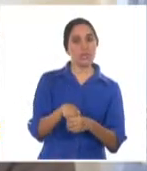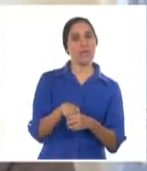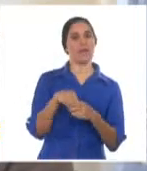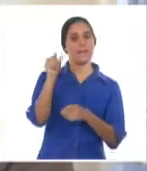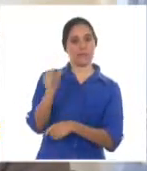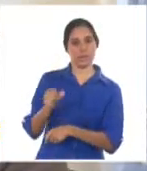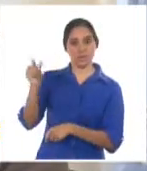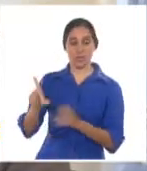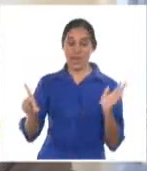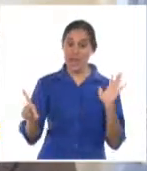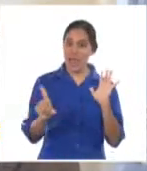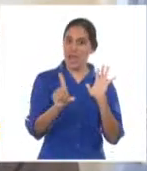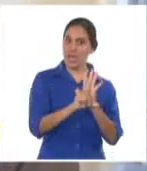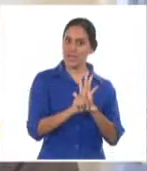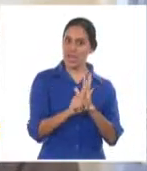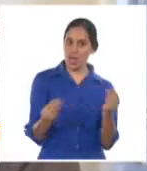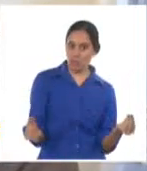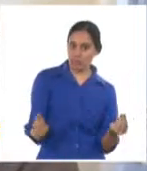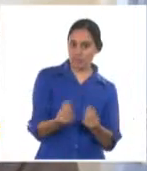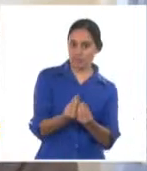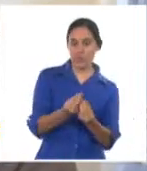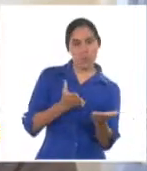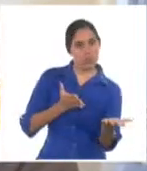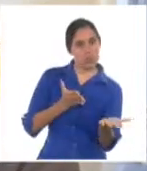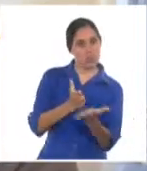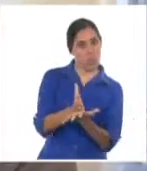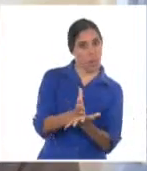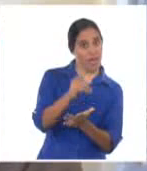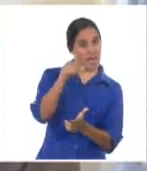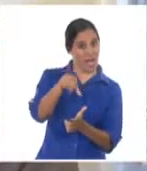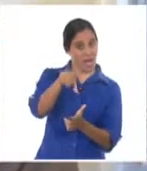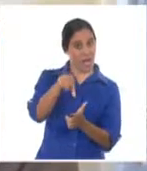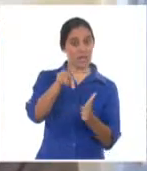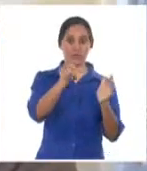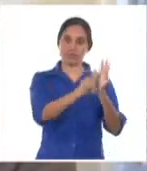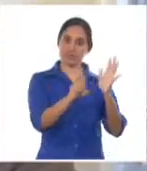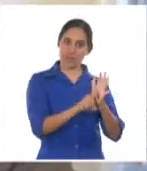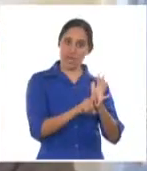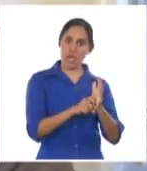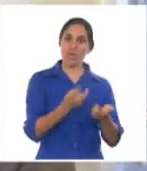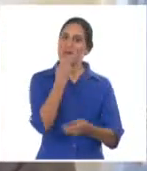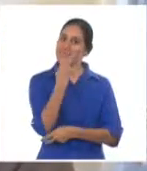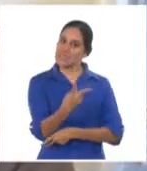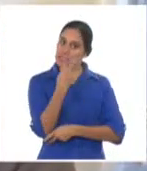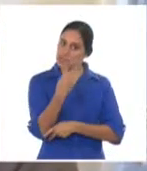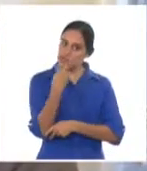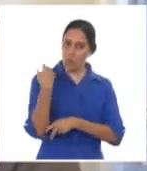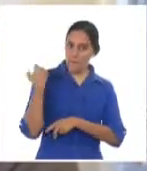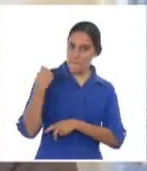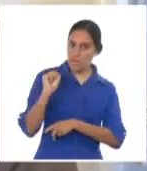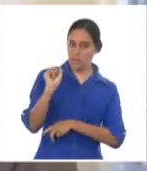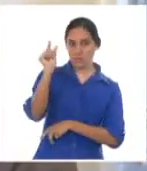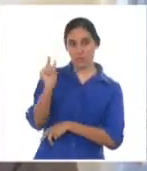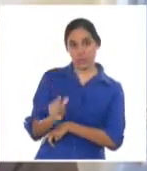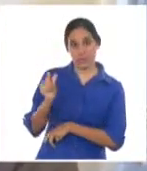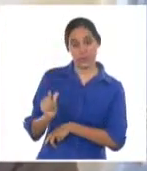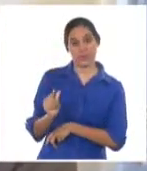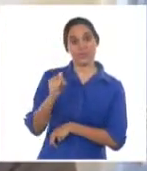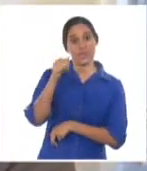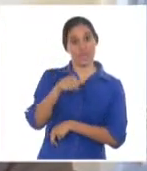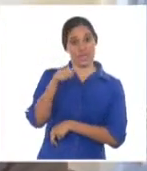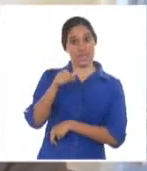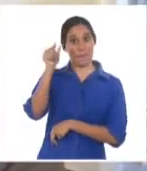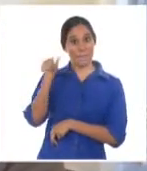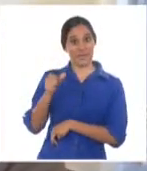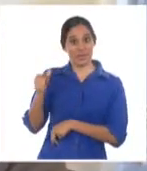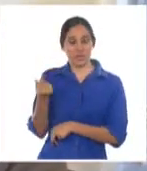que continuar a partir del precepto constitucional dándole tratamiento a la violencia, porque las personas, precisamente para